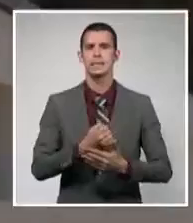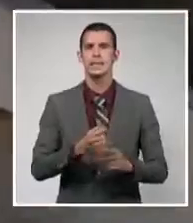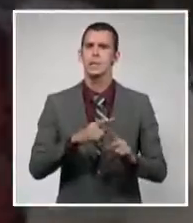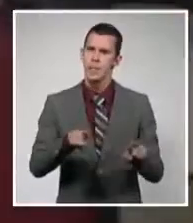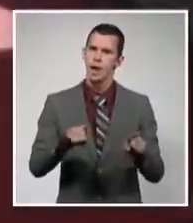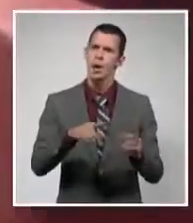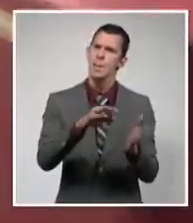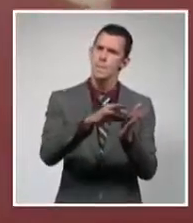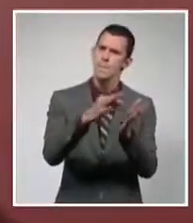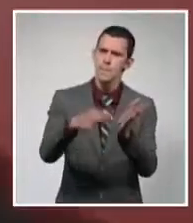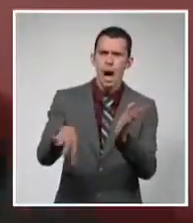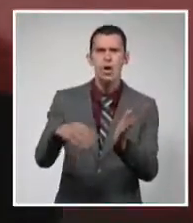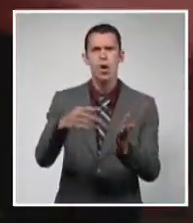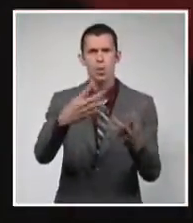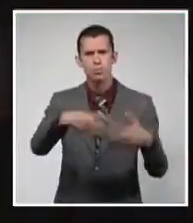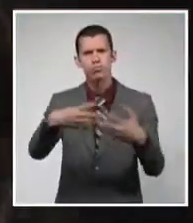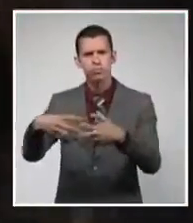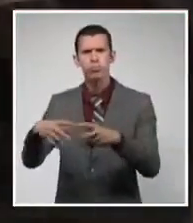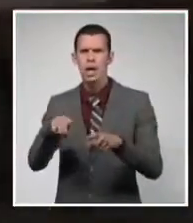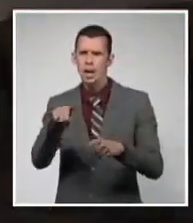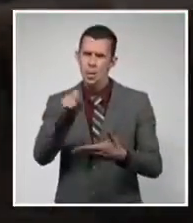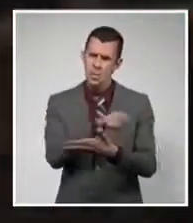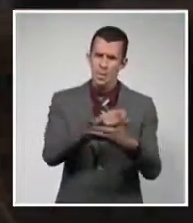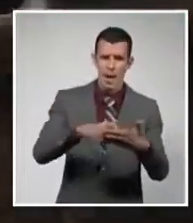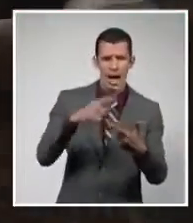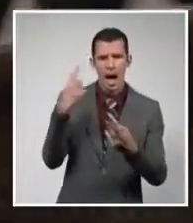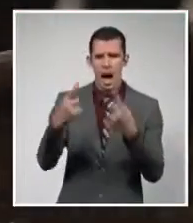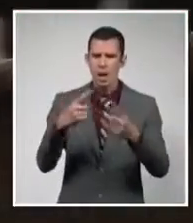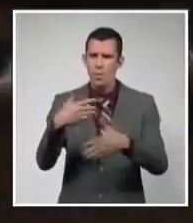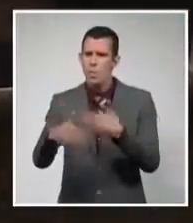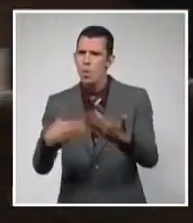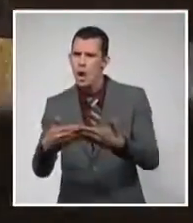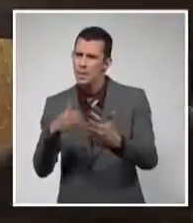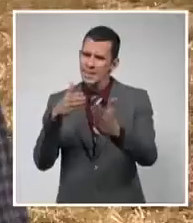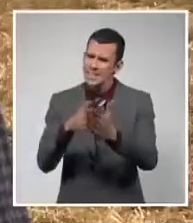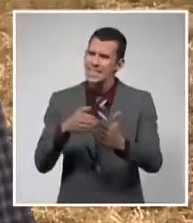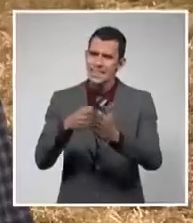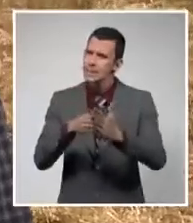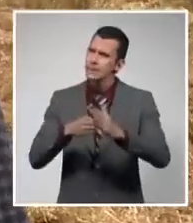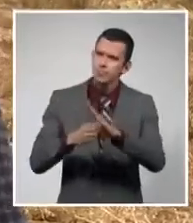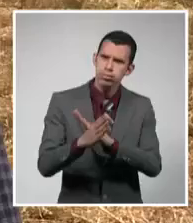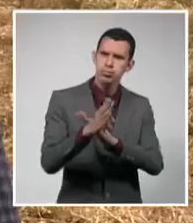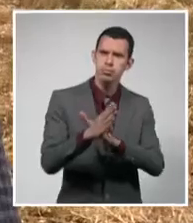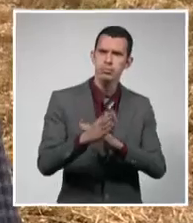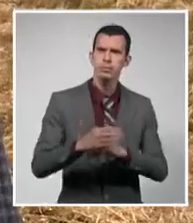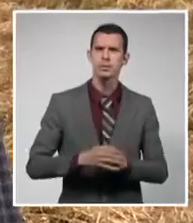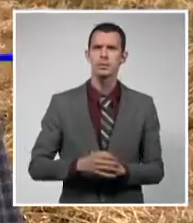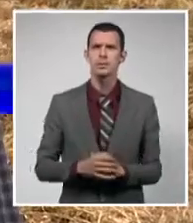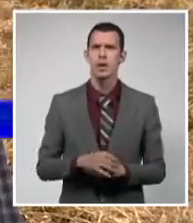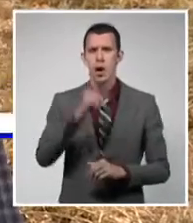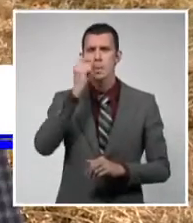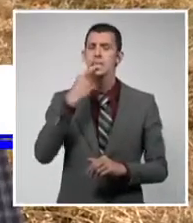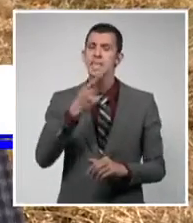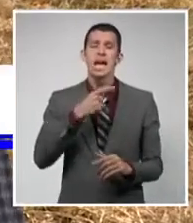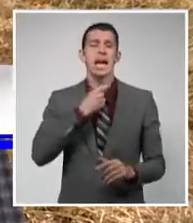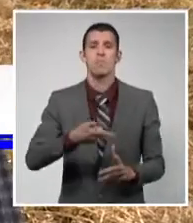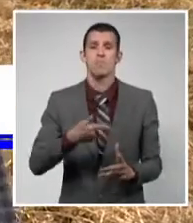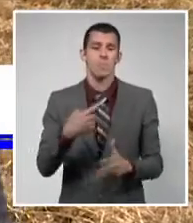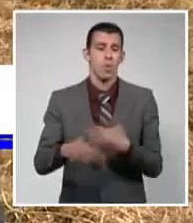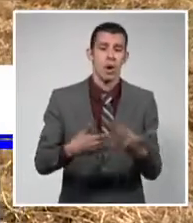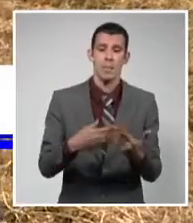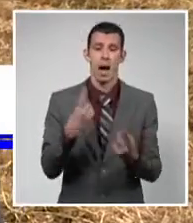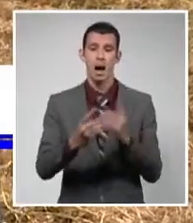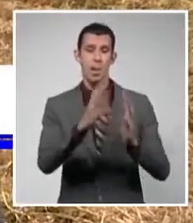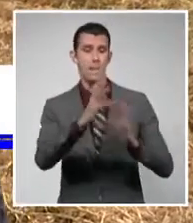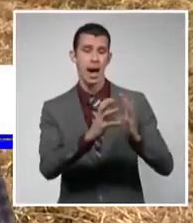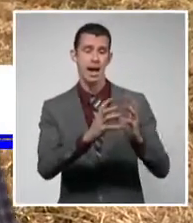una estrategia bien definida para mitigar todos los reveses que enfrentan. Alargar la jornada de trabajo, sensibilizar